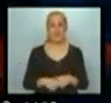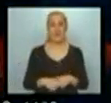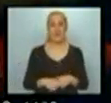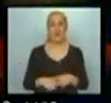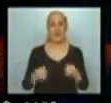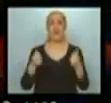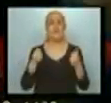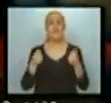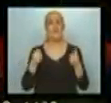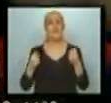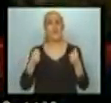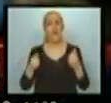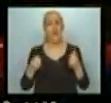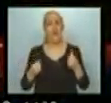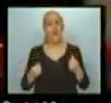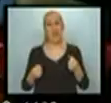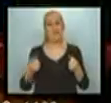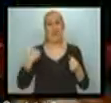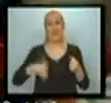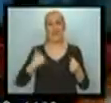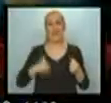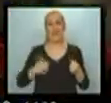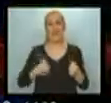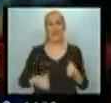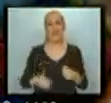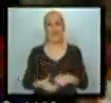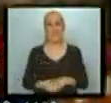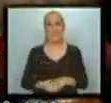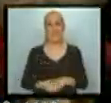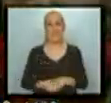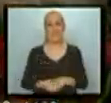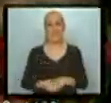latinoamericana. ¡Vamos, carajo, Argentina!